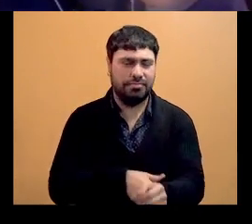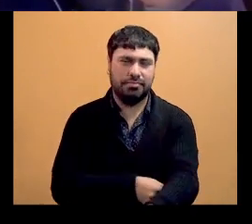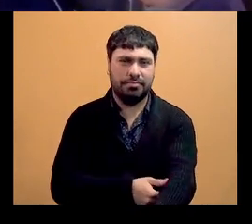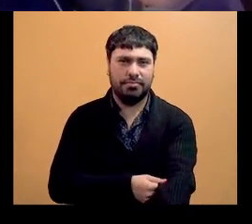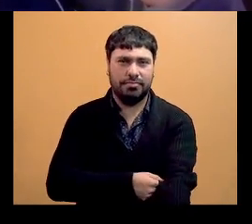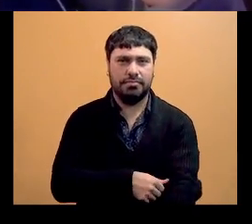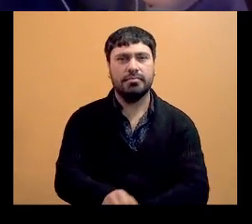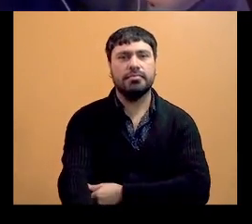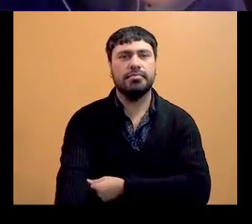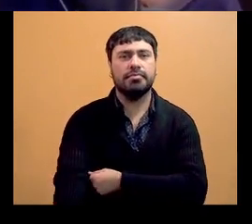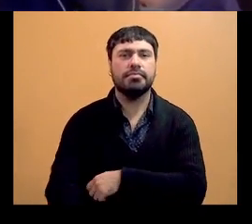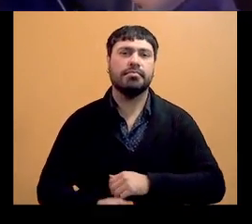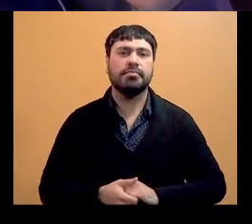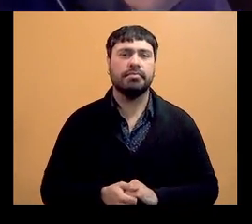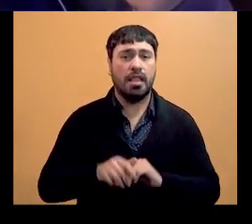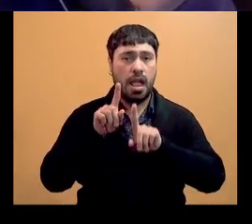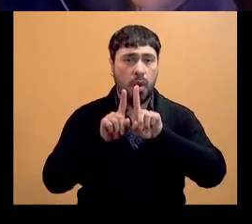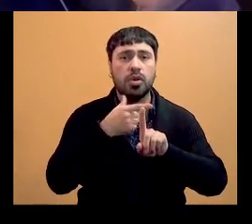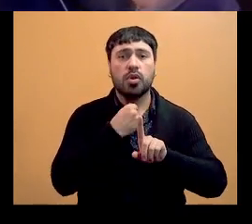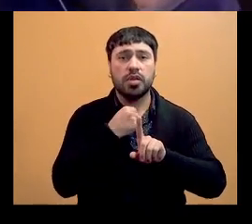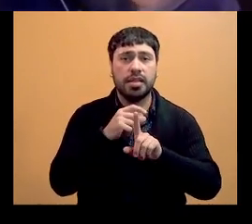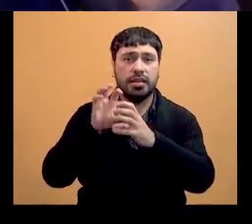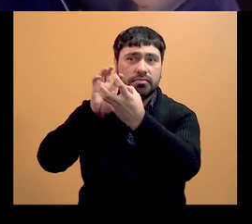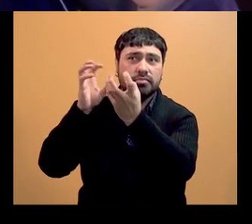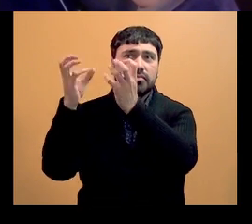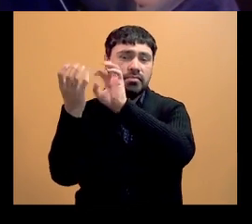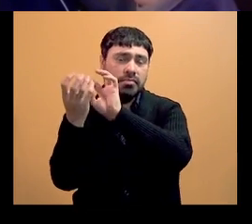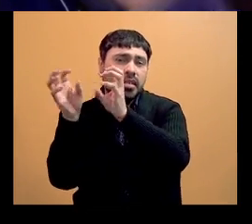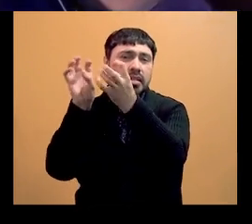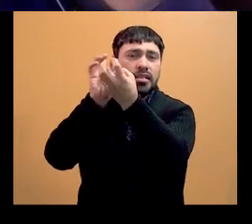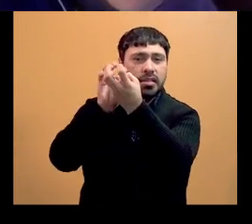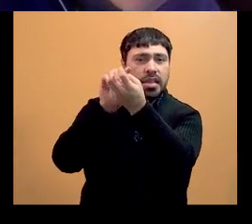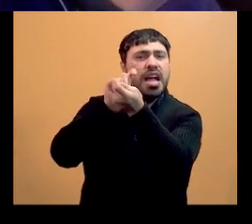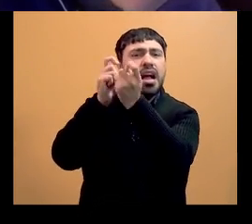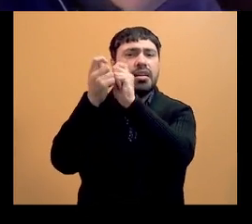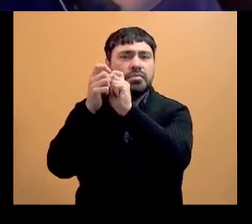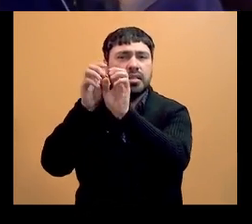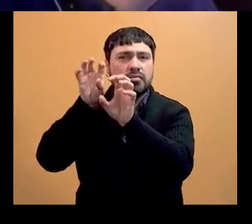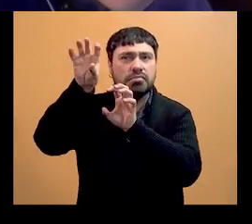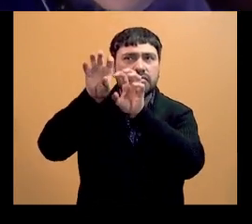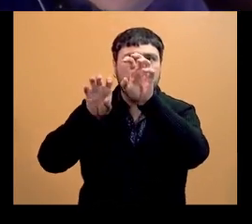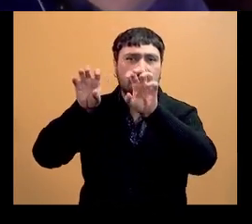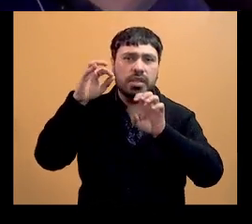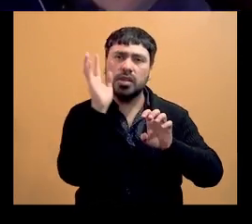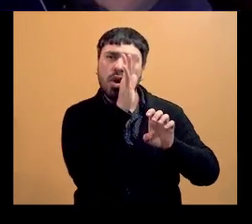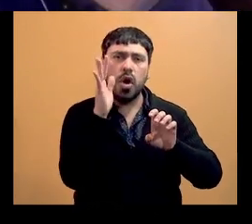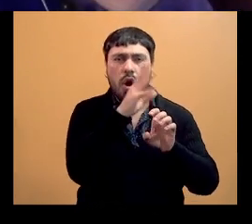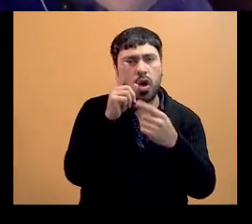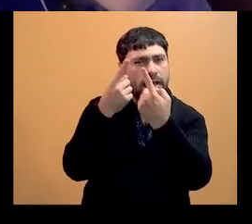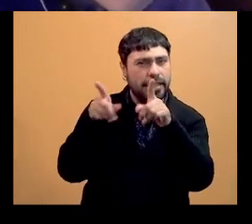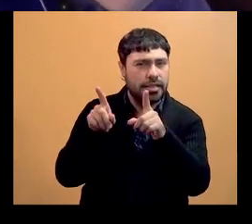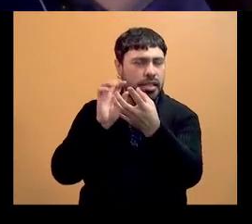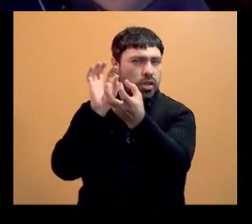que quieren a lo mejor cambiar la orientación de los satélites para que tengan un menor impacto y también cambiar el color